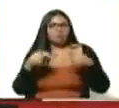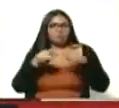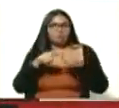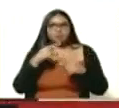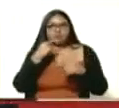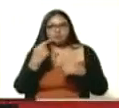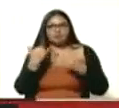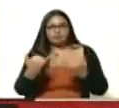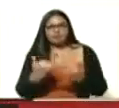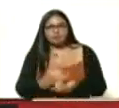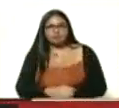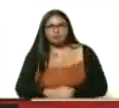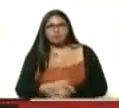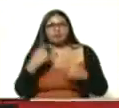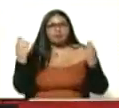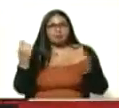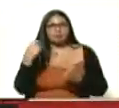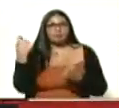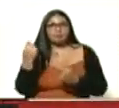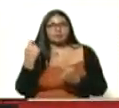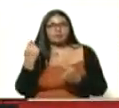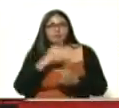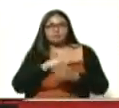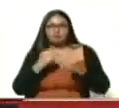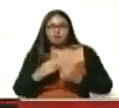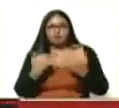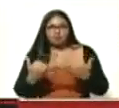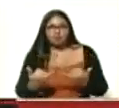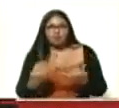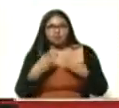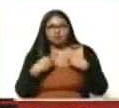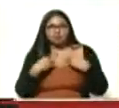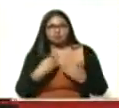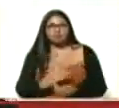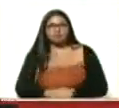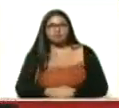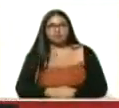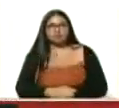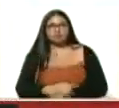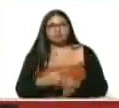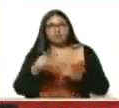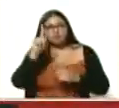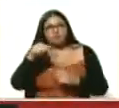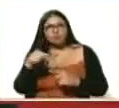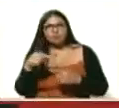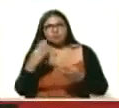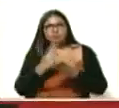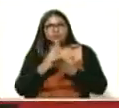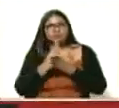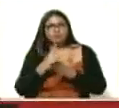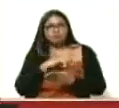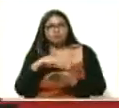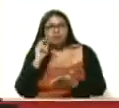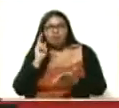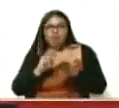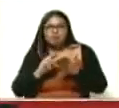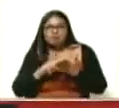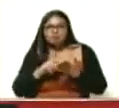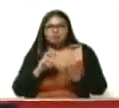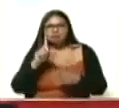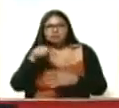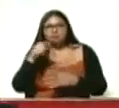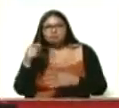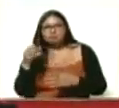Roy, la campaña mediática ha sido muy fuerte, ha sido muy, muy dura, pero bueno, como también siempre lo decimos, siempre la verdad tarde o